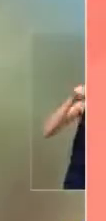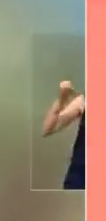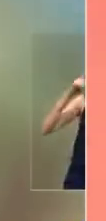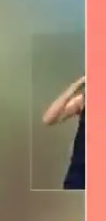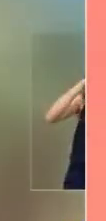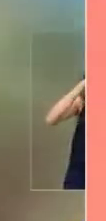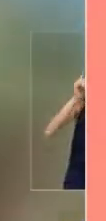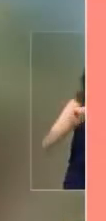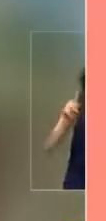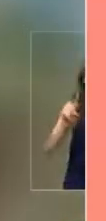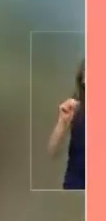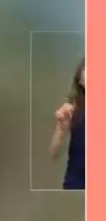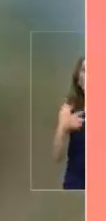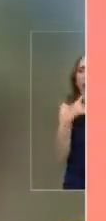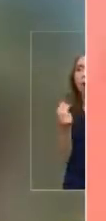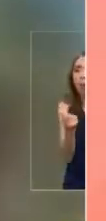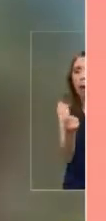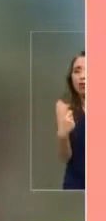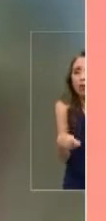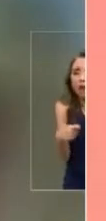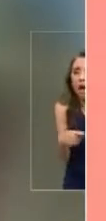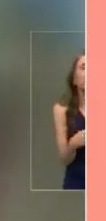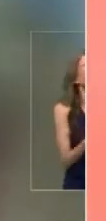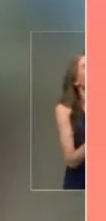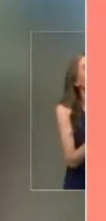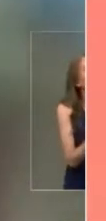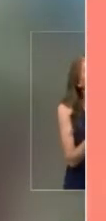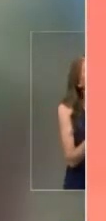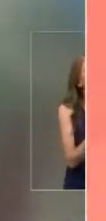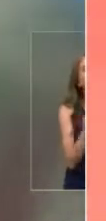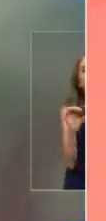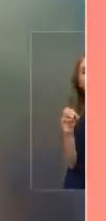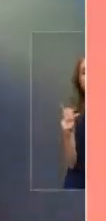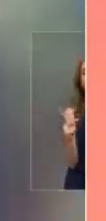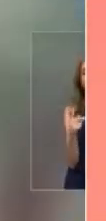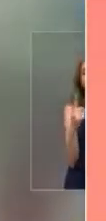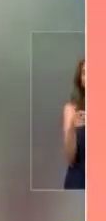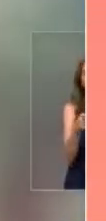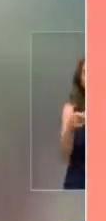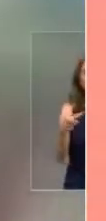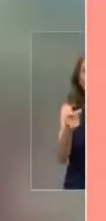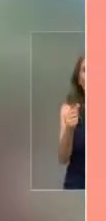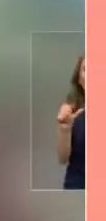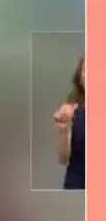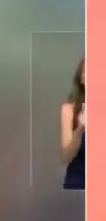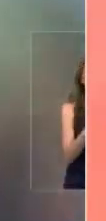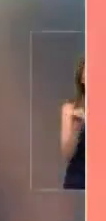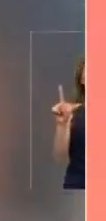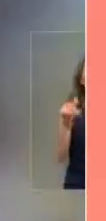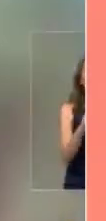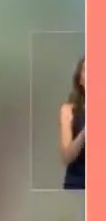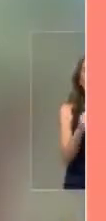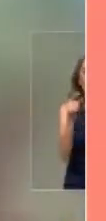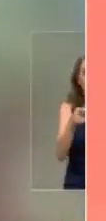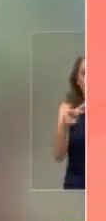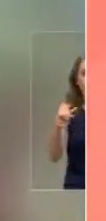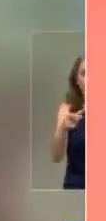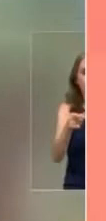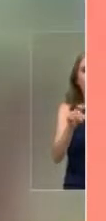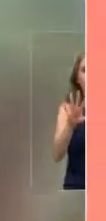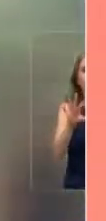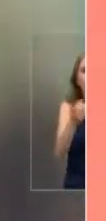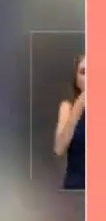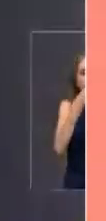y a través de las redes sociales. Bueno, por supuesto, aparte que detrás de esto está que este uso indiscriminado